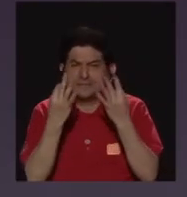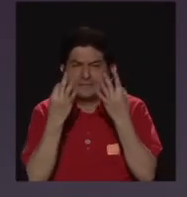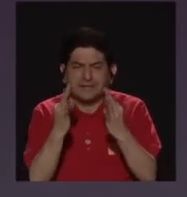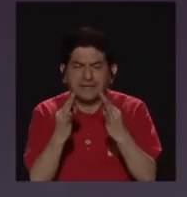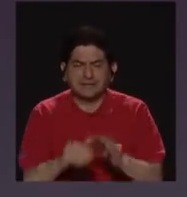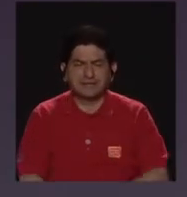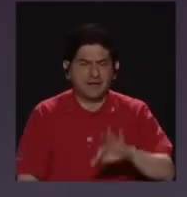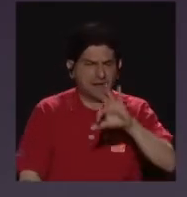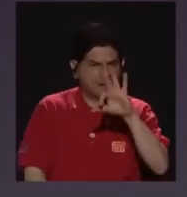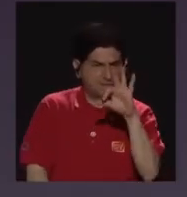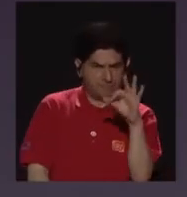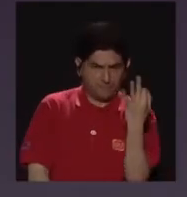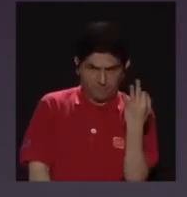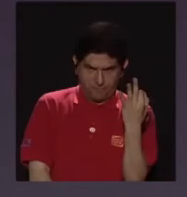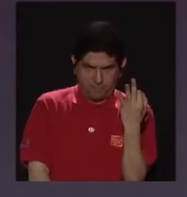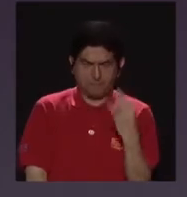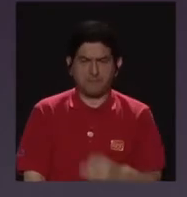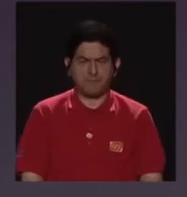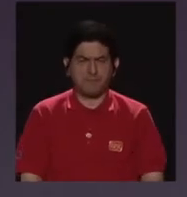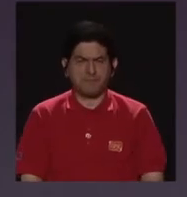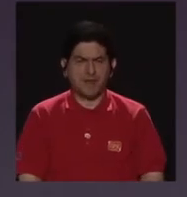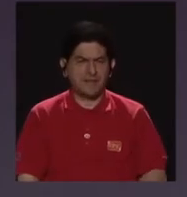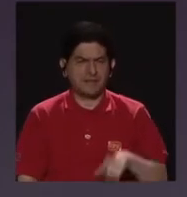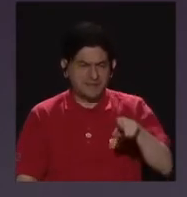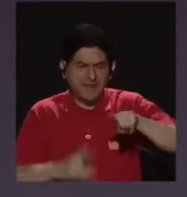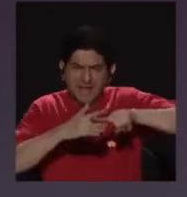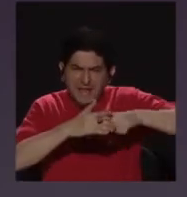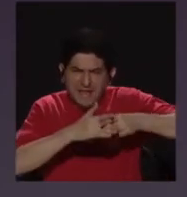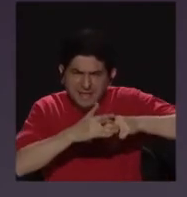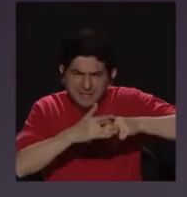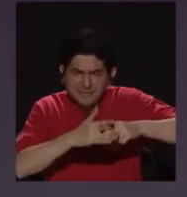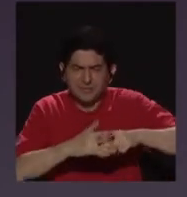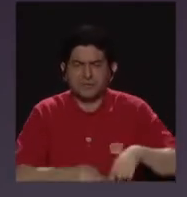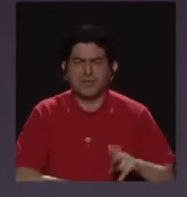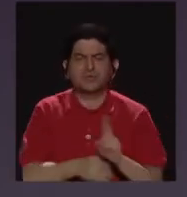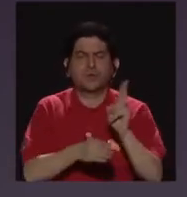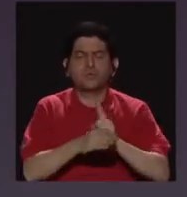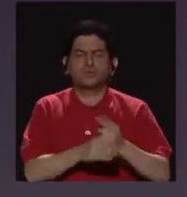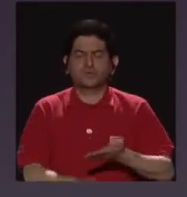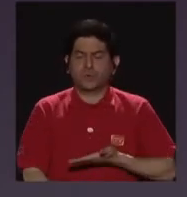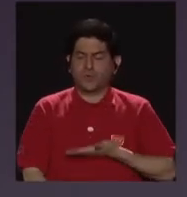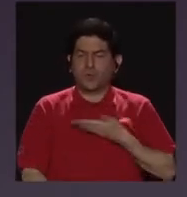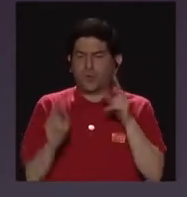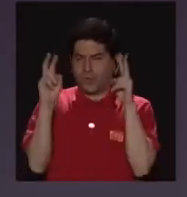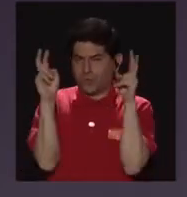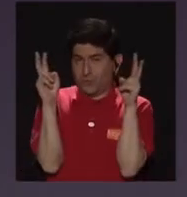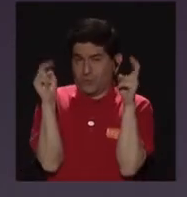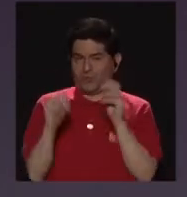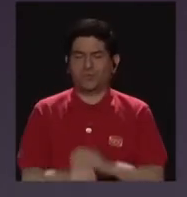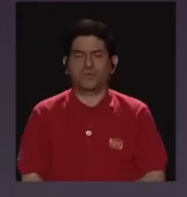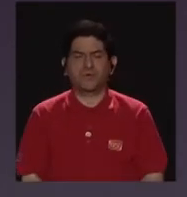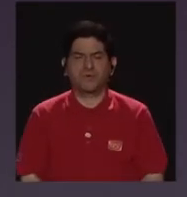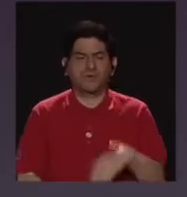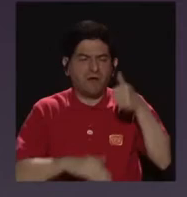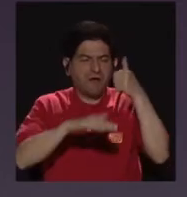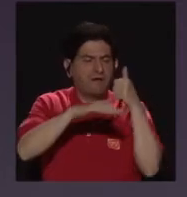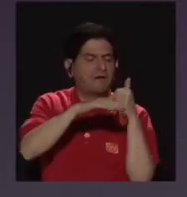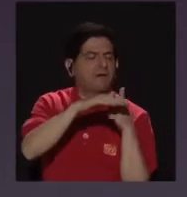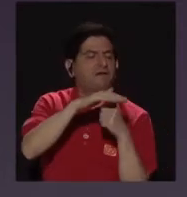el modo en que ha sido instrumentalizado el orgullo esconde